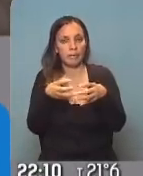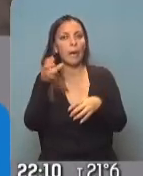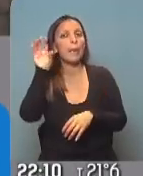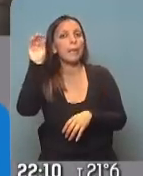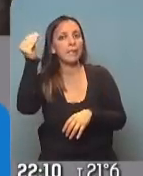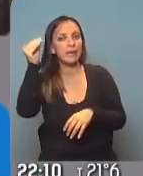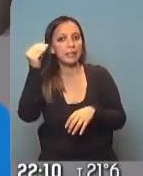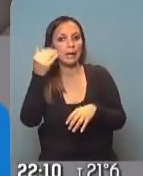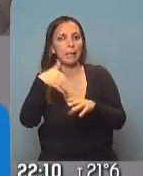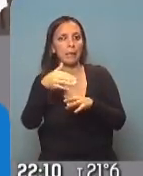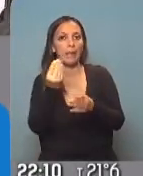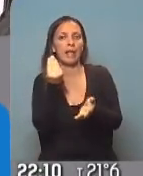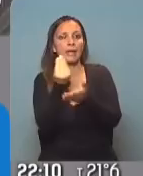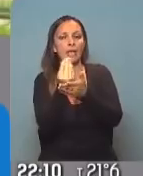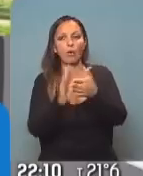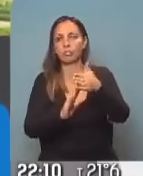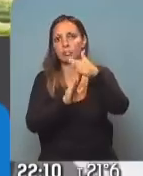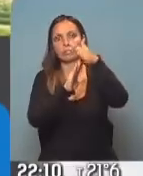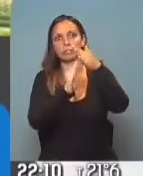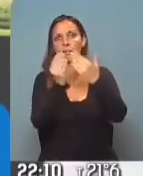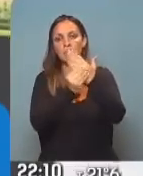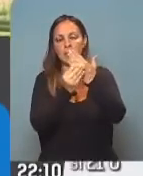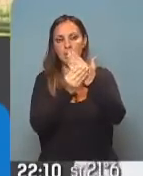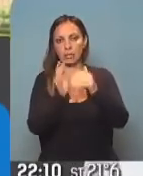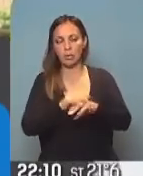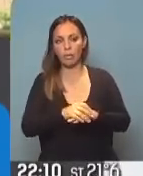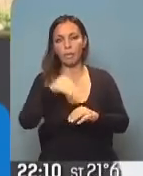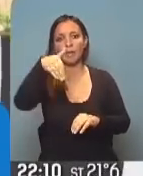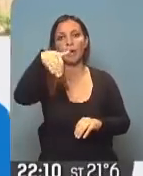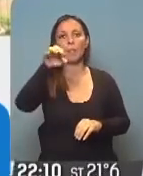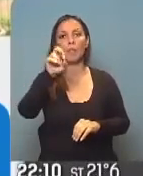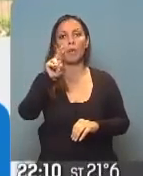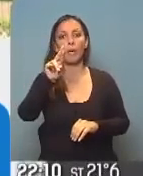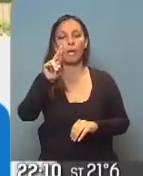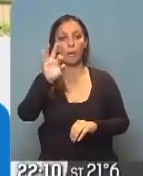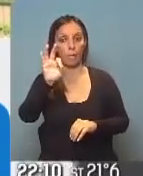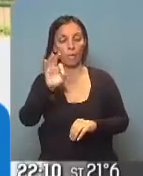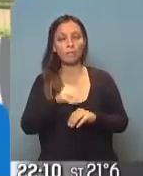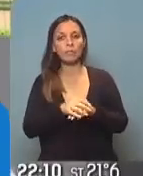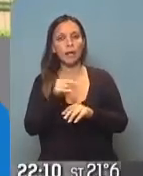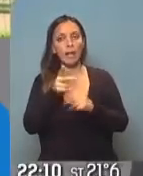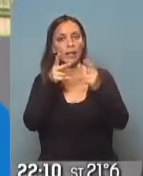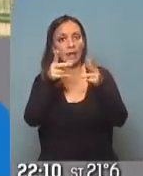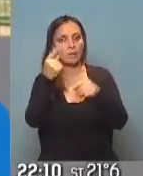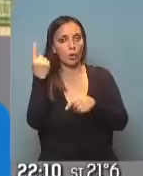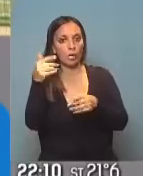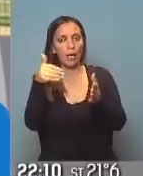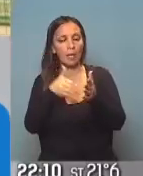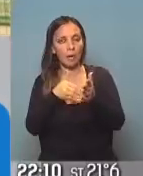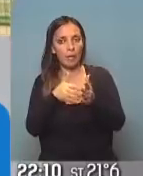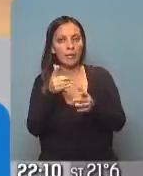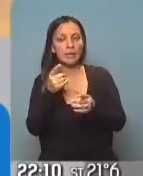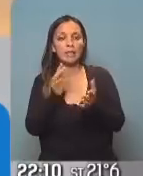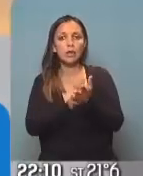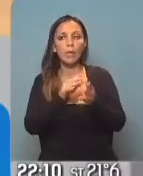un superministro neoliberal. Sergio Moro, que expresa otra de las promesas de campaña de Bolsonaro, una promesa que está en crisis, que es dudosa,